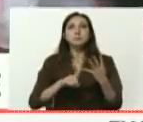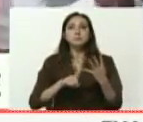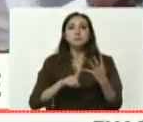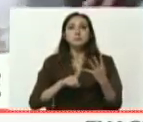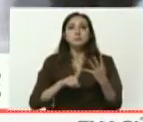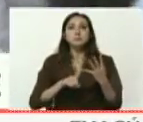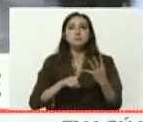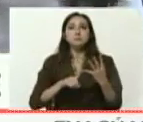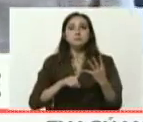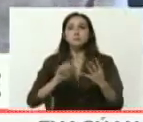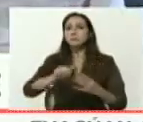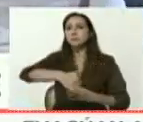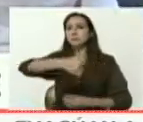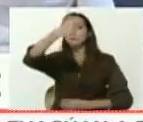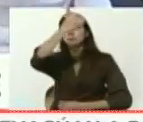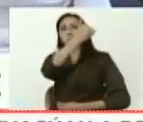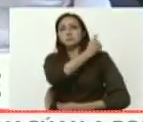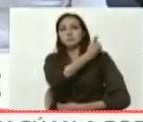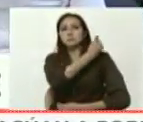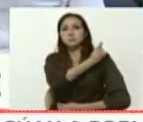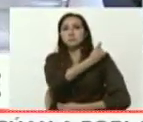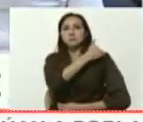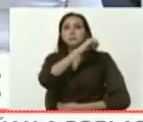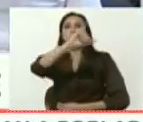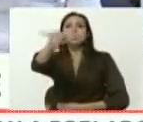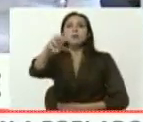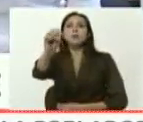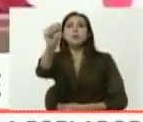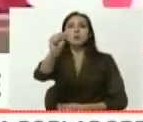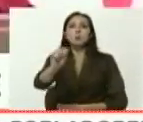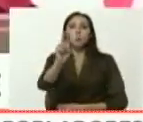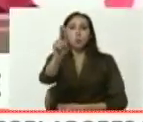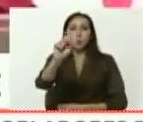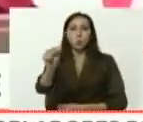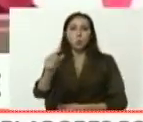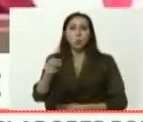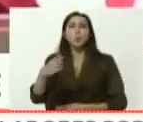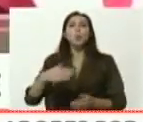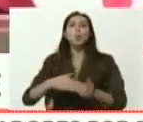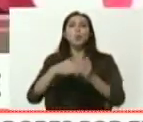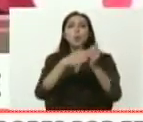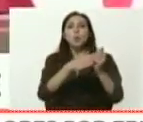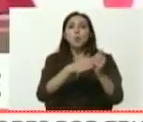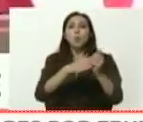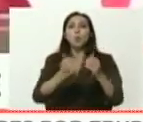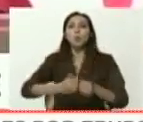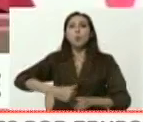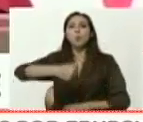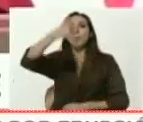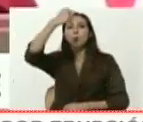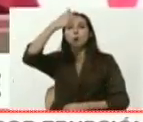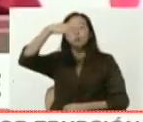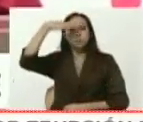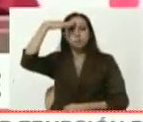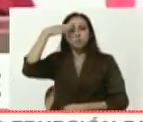Mayor General Jesús Suárez Chulio, jefe de Estado Mayor de la Comandancia en Jefe.